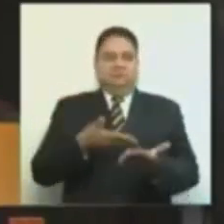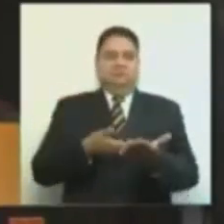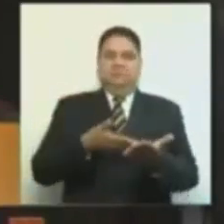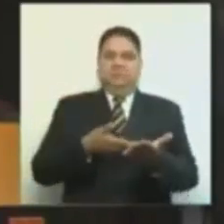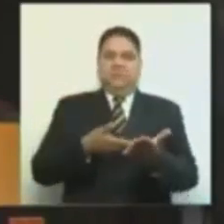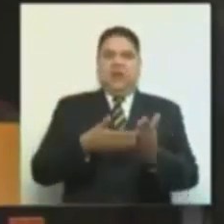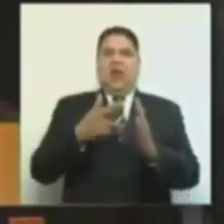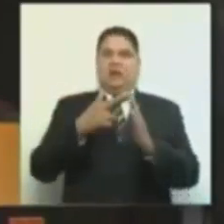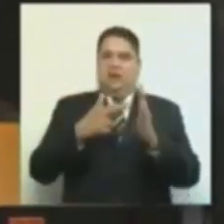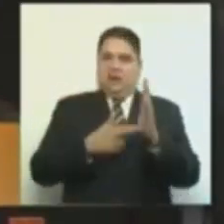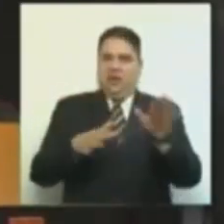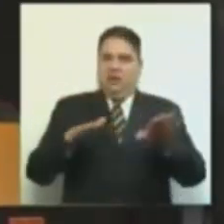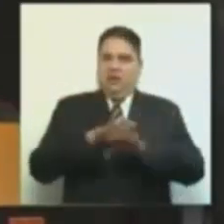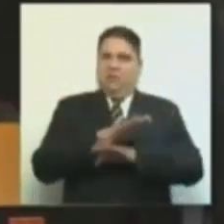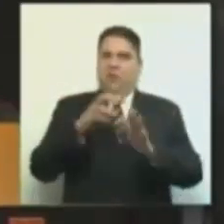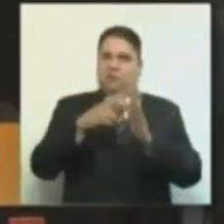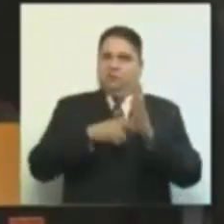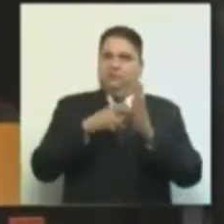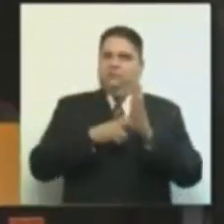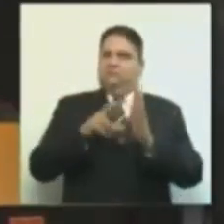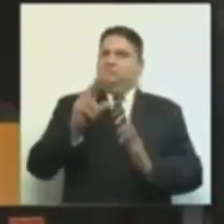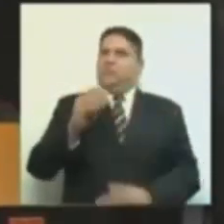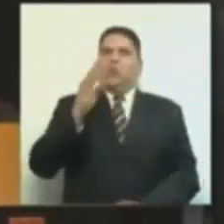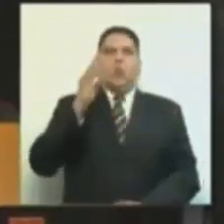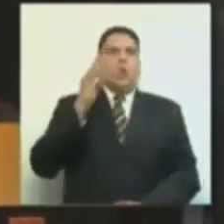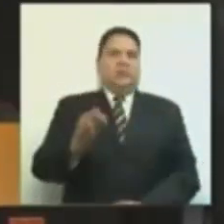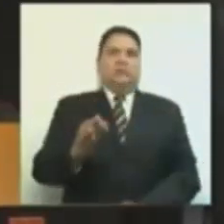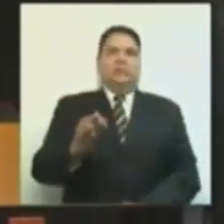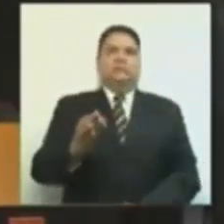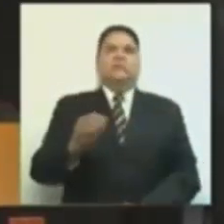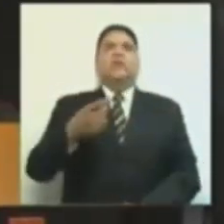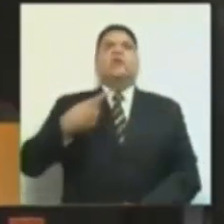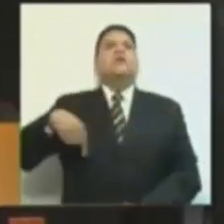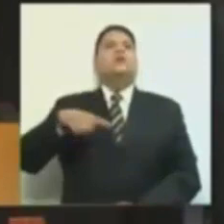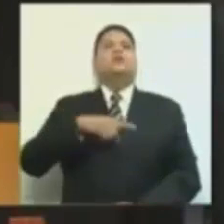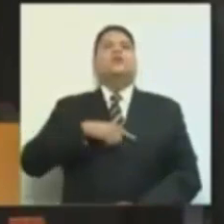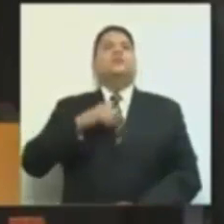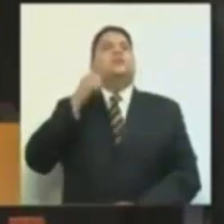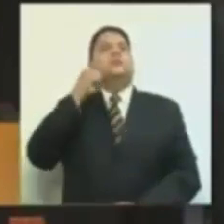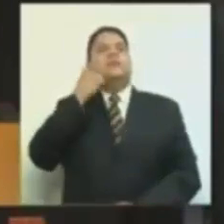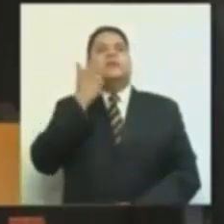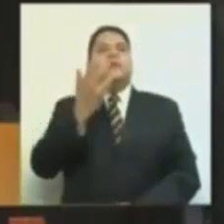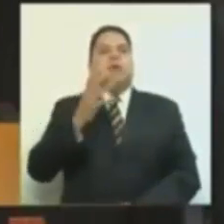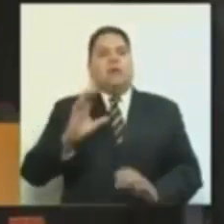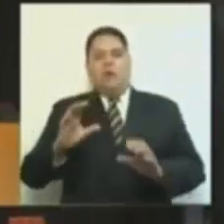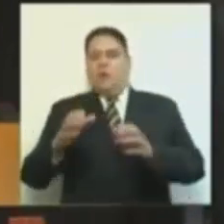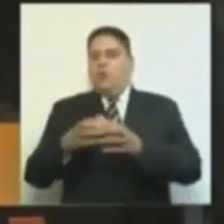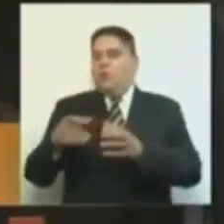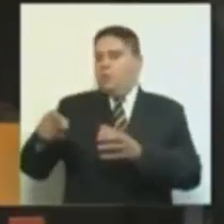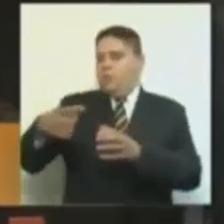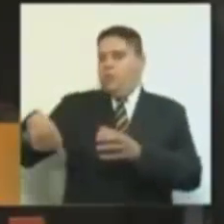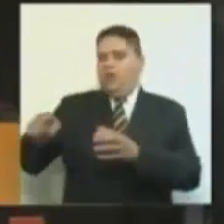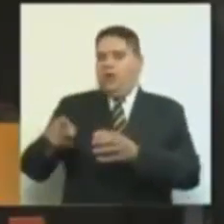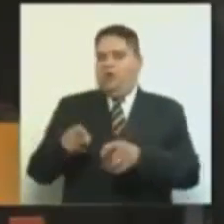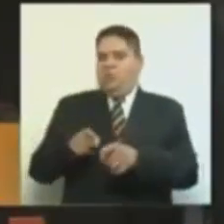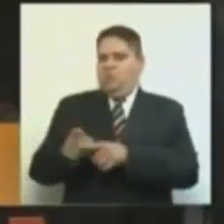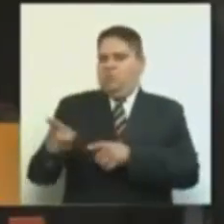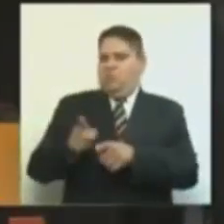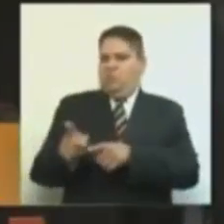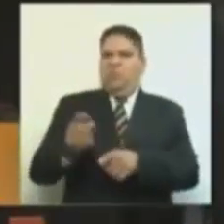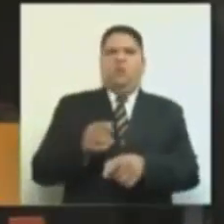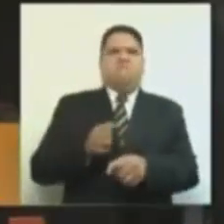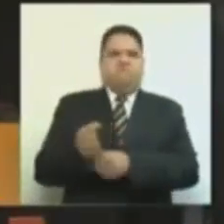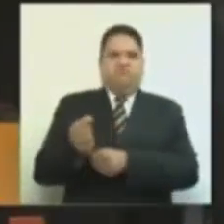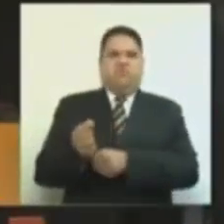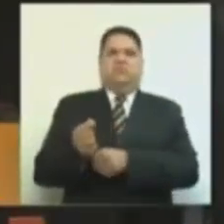esta reforma y ofrece todo su respaldo a los sectores agraviados